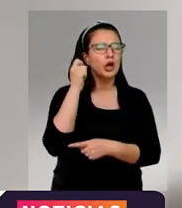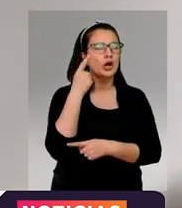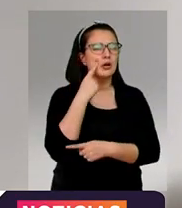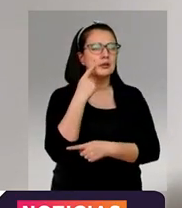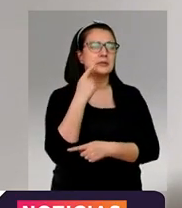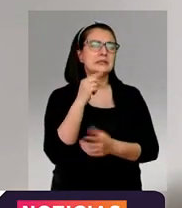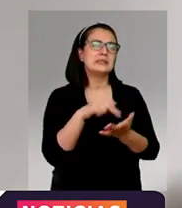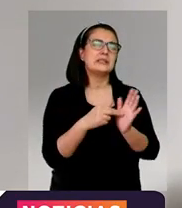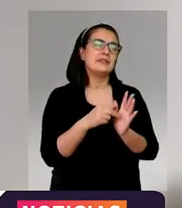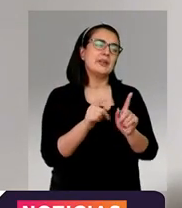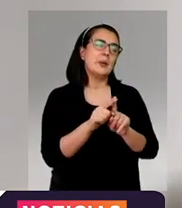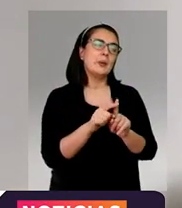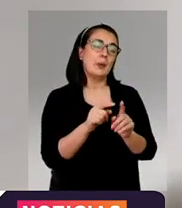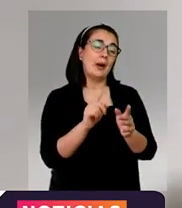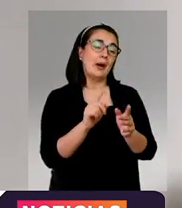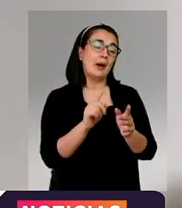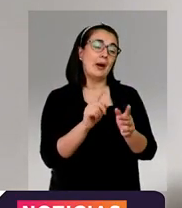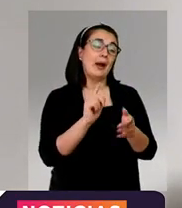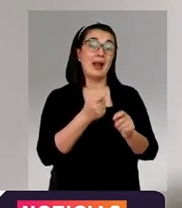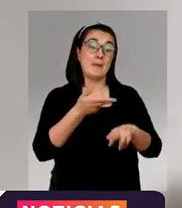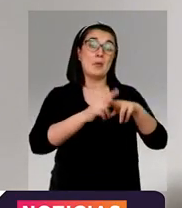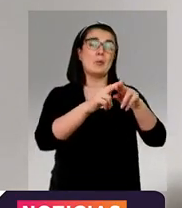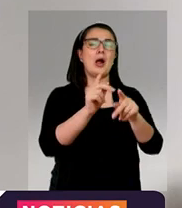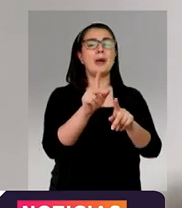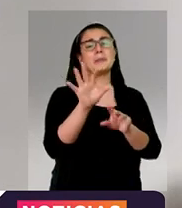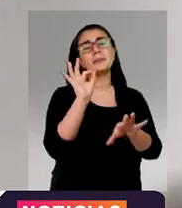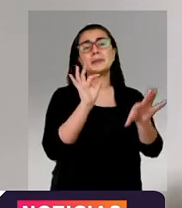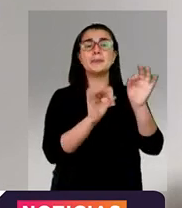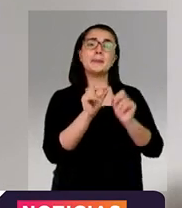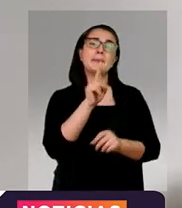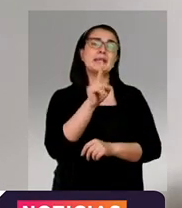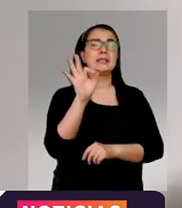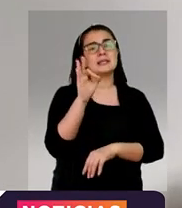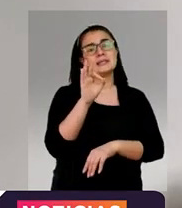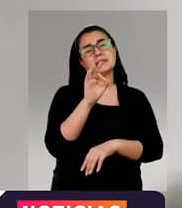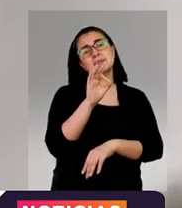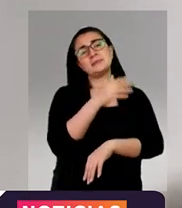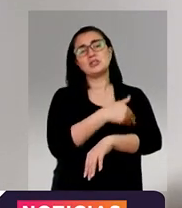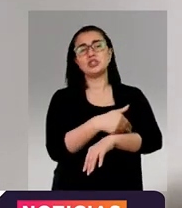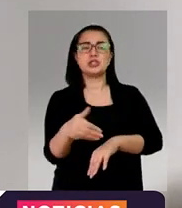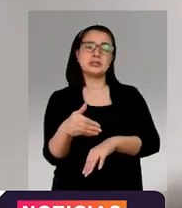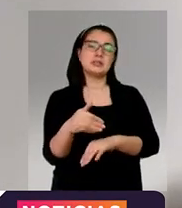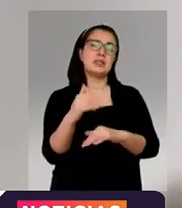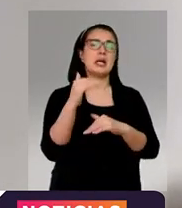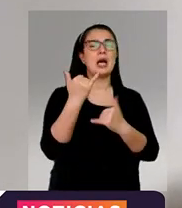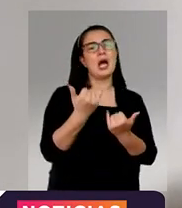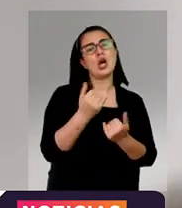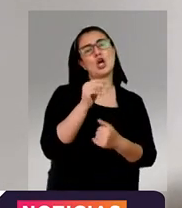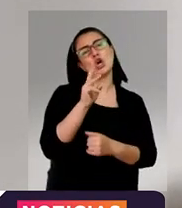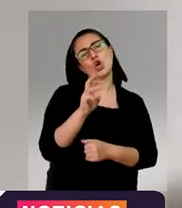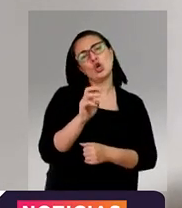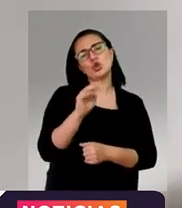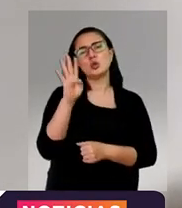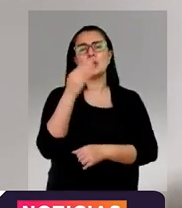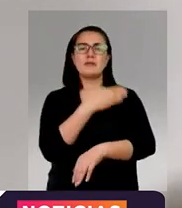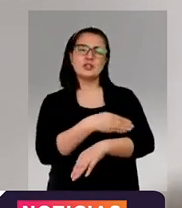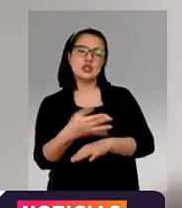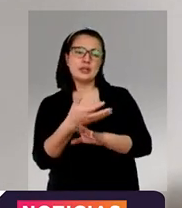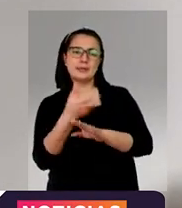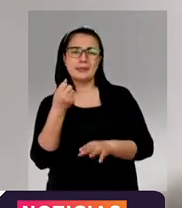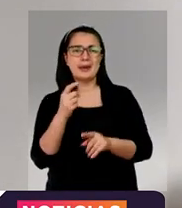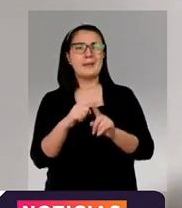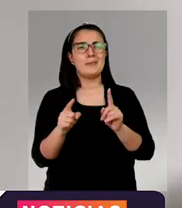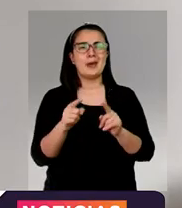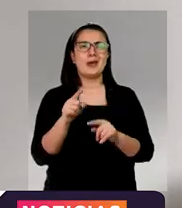seguramente recoger 23, 24 billones de pesos, van a intentar recoger 8, 9 billones de pesos peluqueando algunas formas, pero